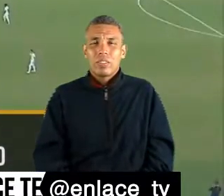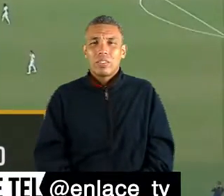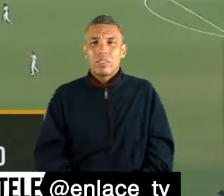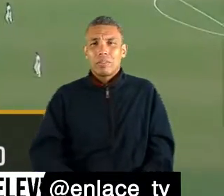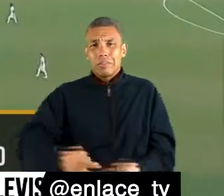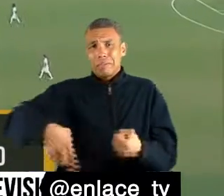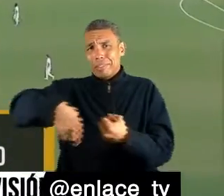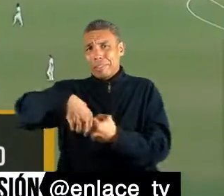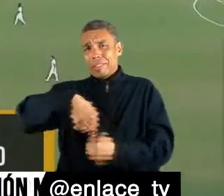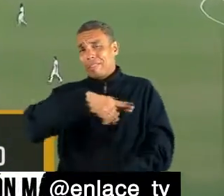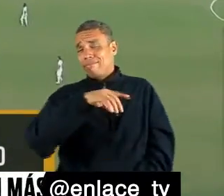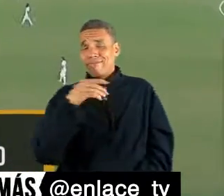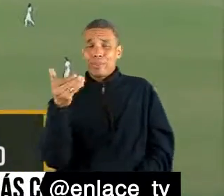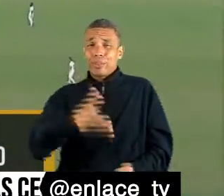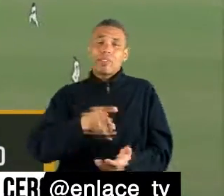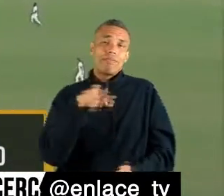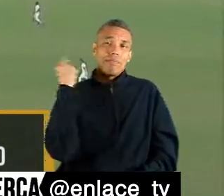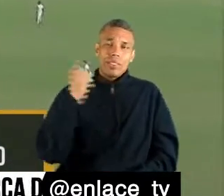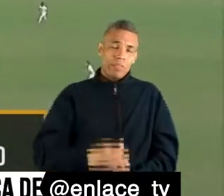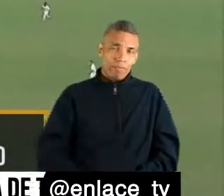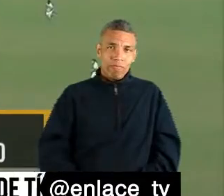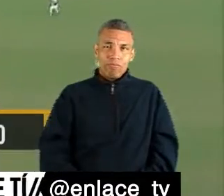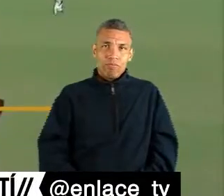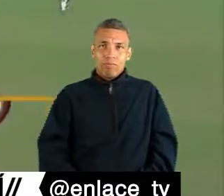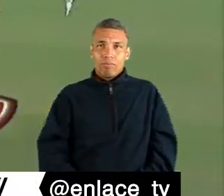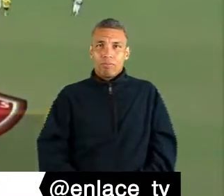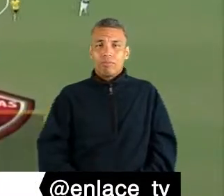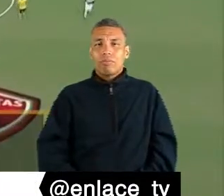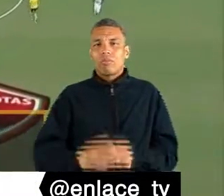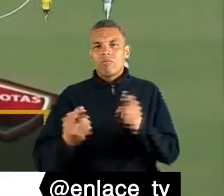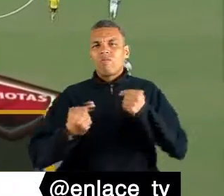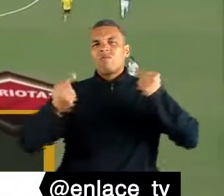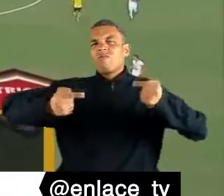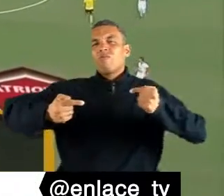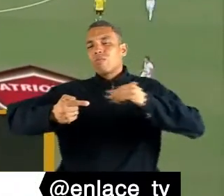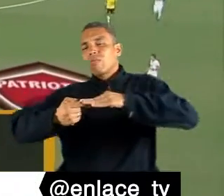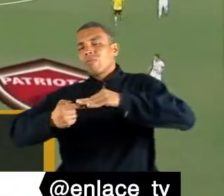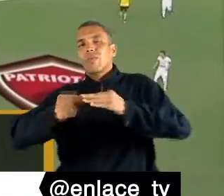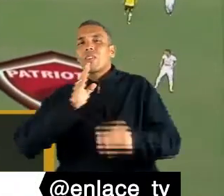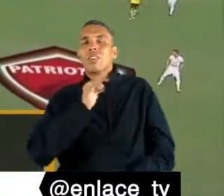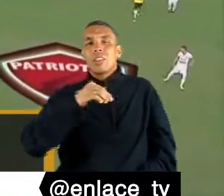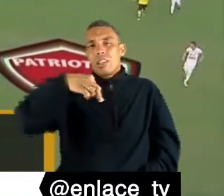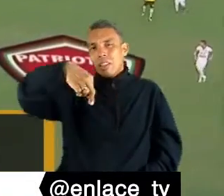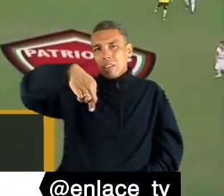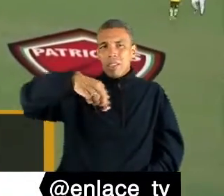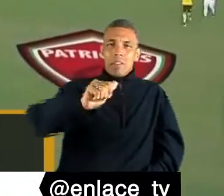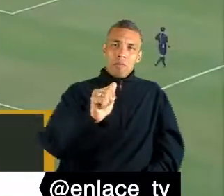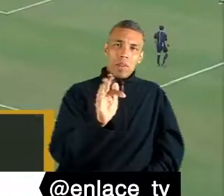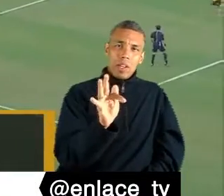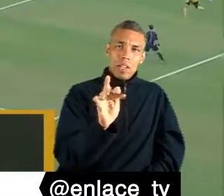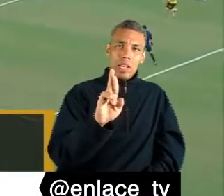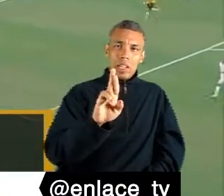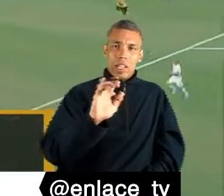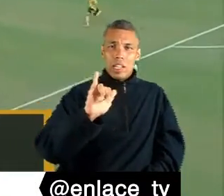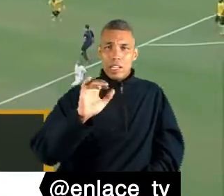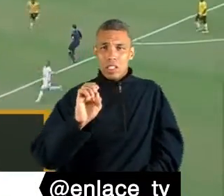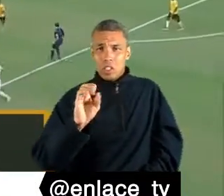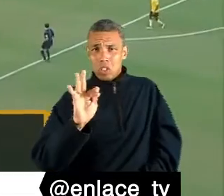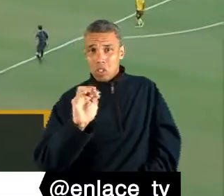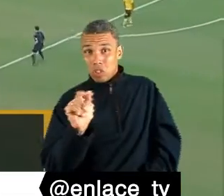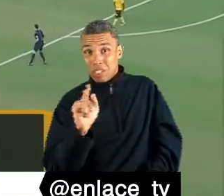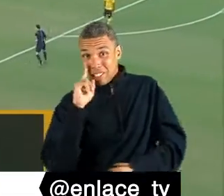Alianza Petrolera volvió a perder en la Copa Águila. Esta vez cayó en el estadio de Daniel Villazapata 1-0 ante Patriotas. El onceno de Tunja marcó